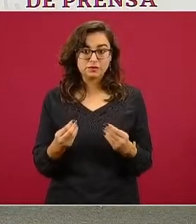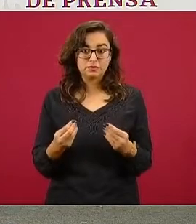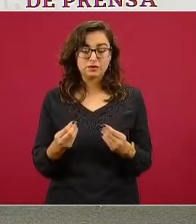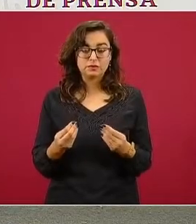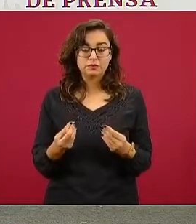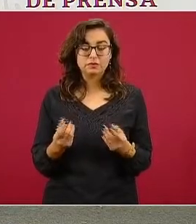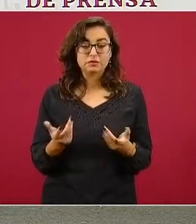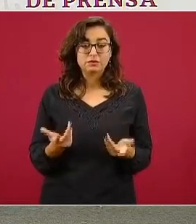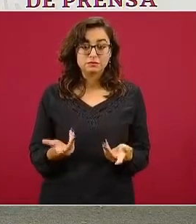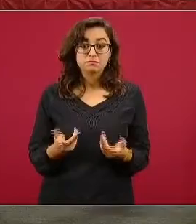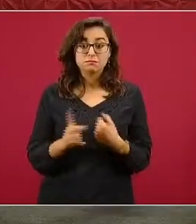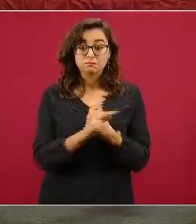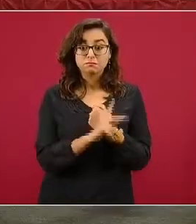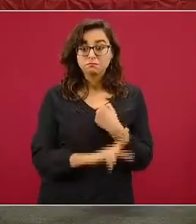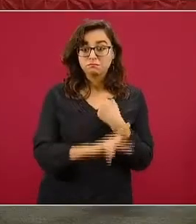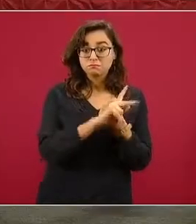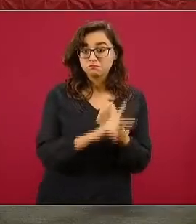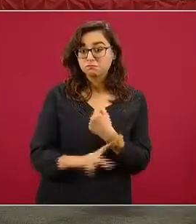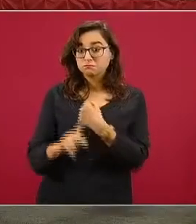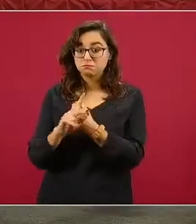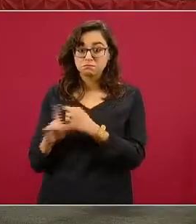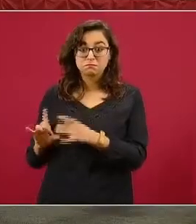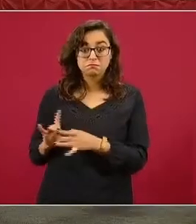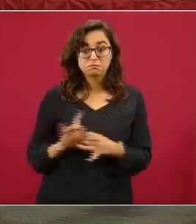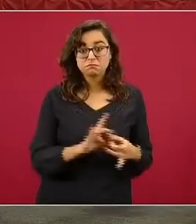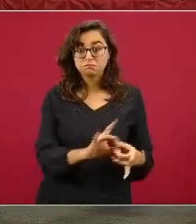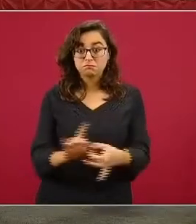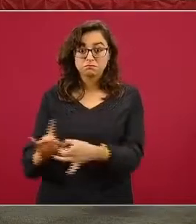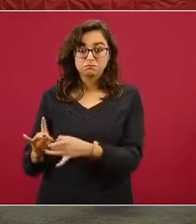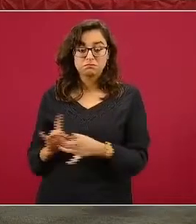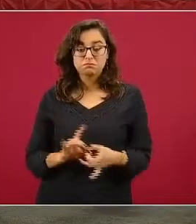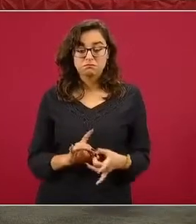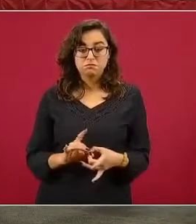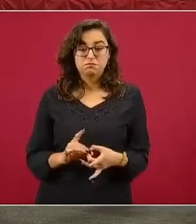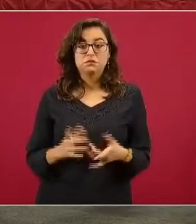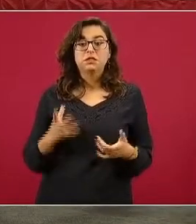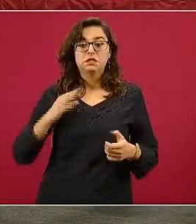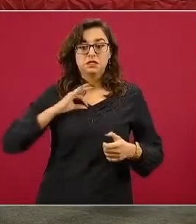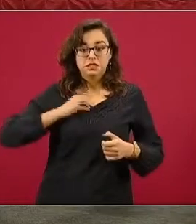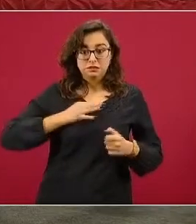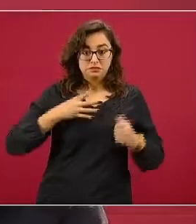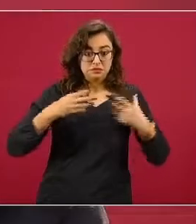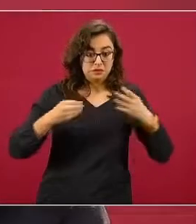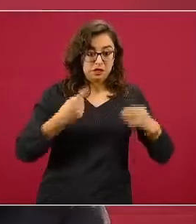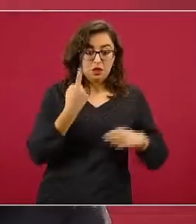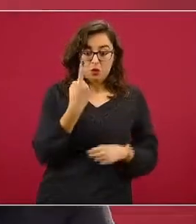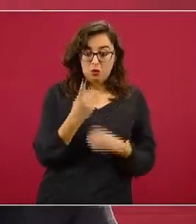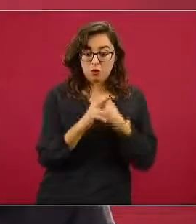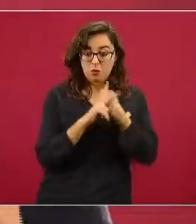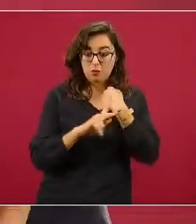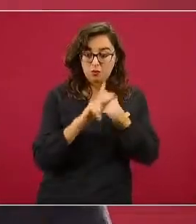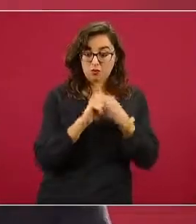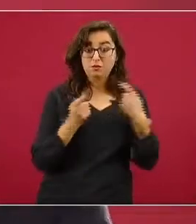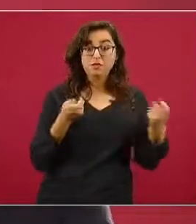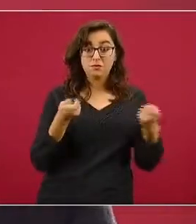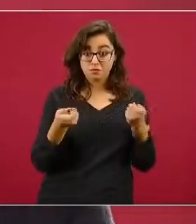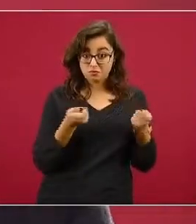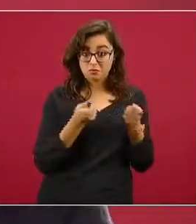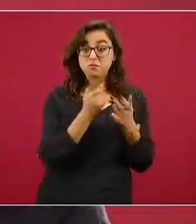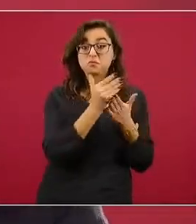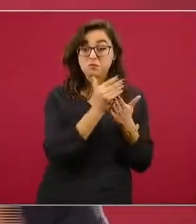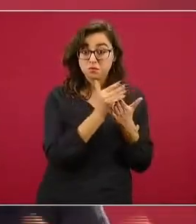países, entonces puede controlarse la situación de la epidemia en un país, puede eso